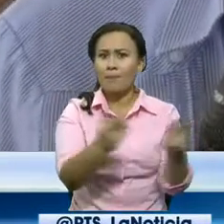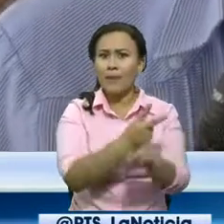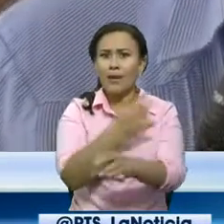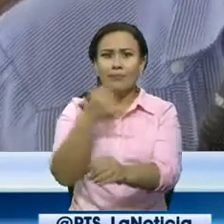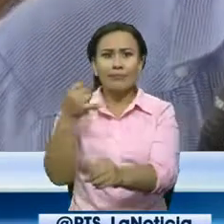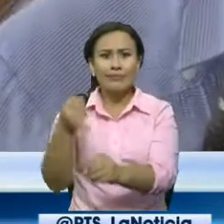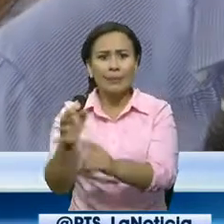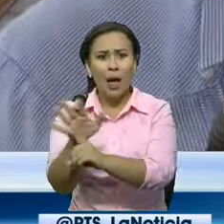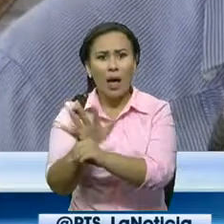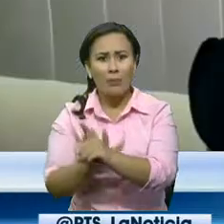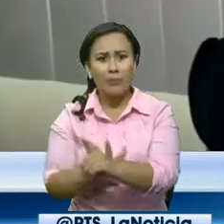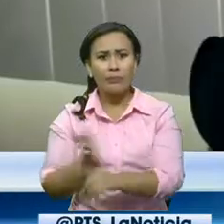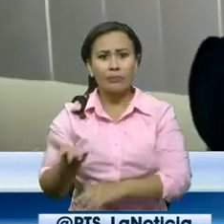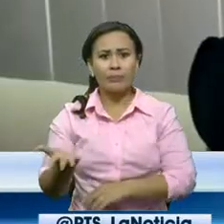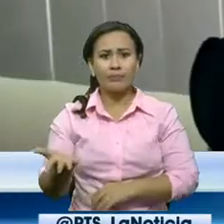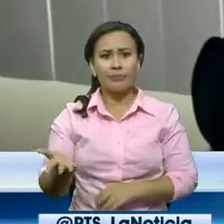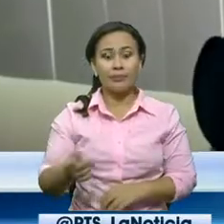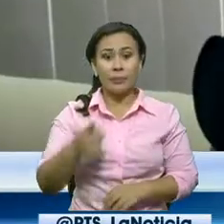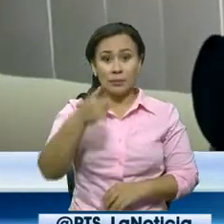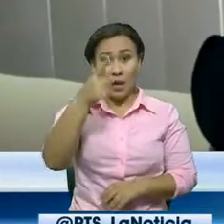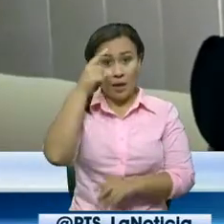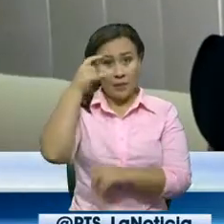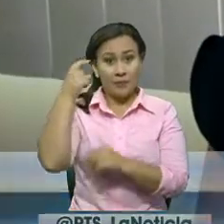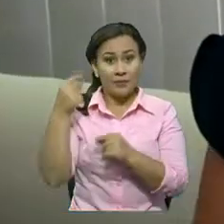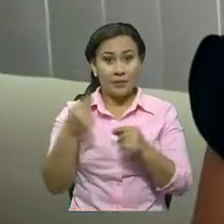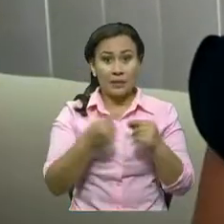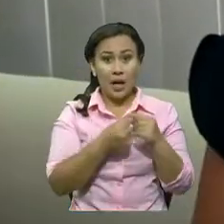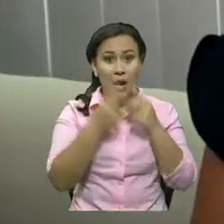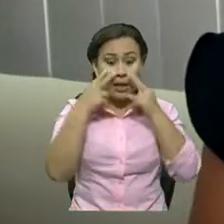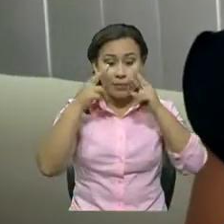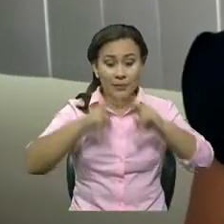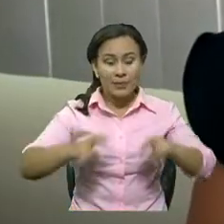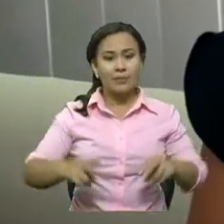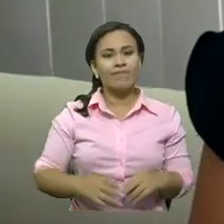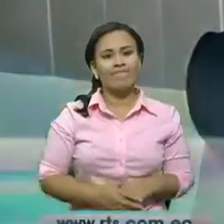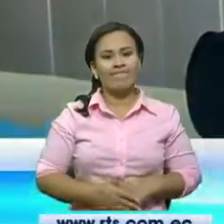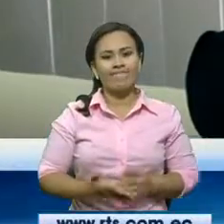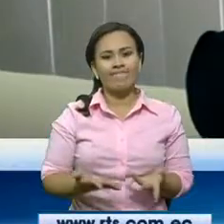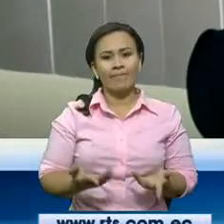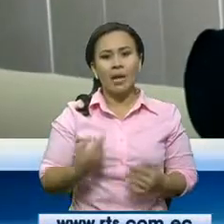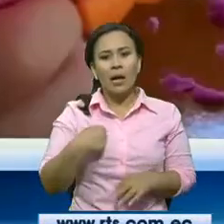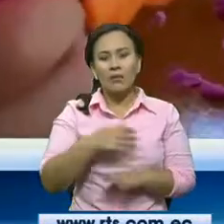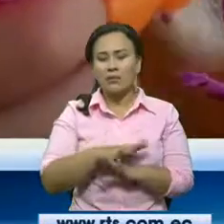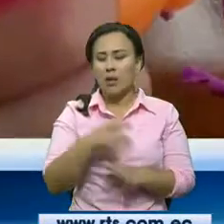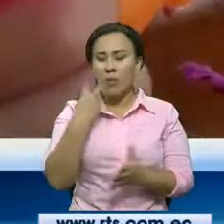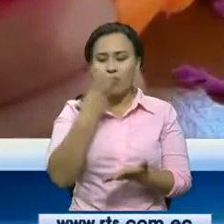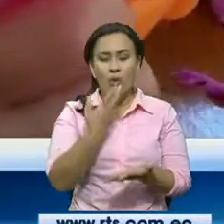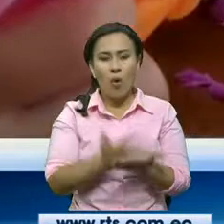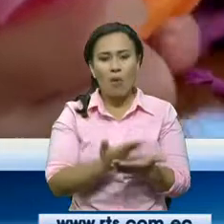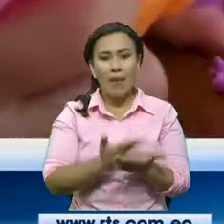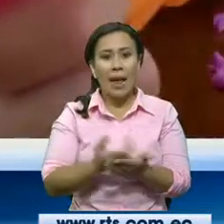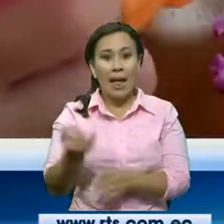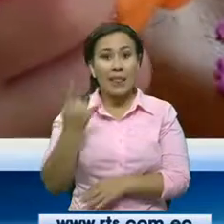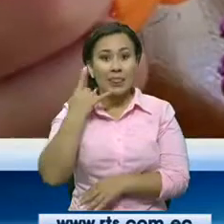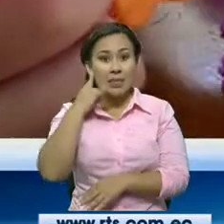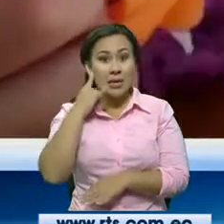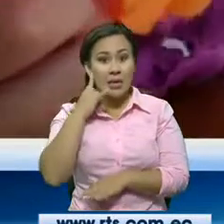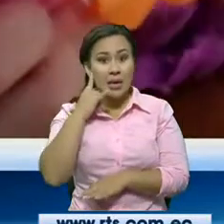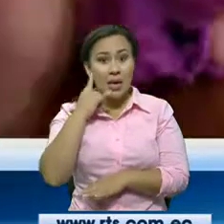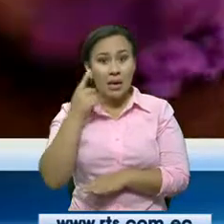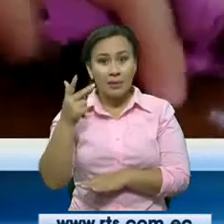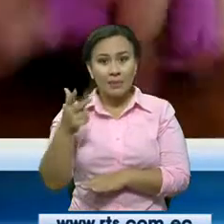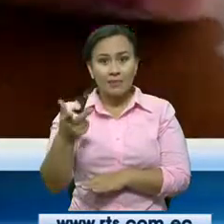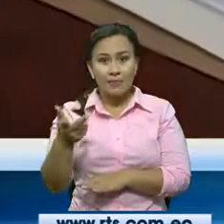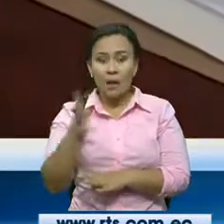de las condiciones de procesado. La fiscal que investiga el caso señaló que el delito se habría comprobado, pues la menor fue sometida en la cámara